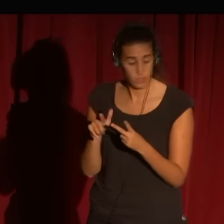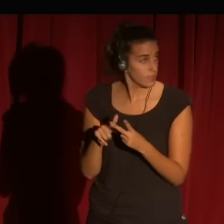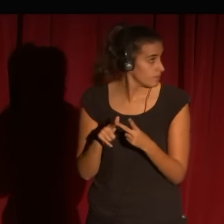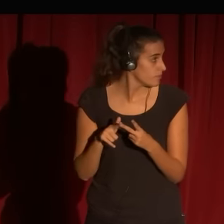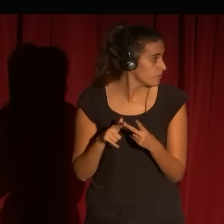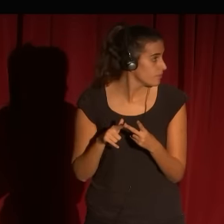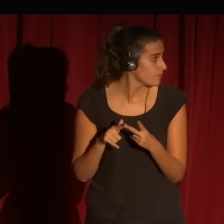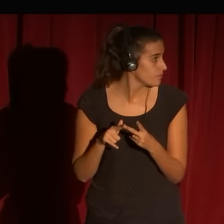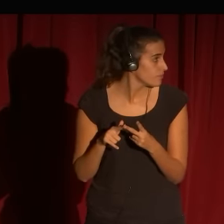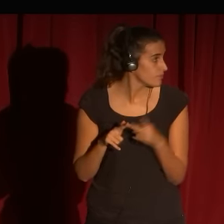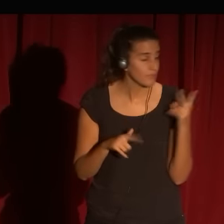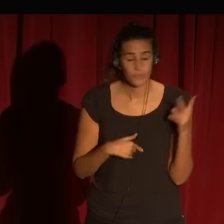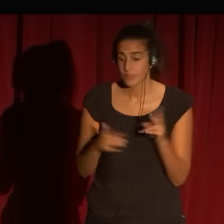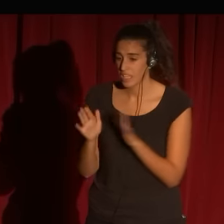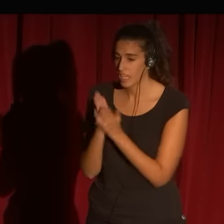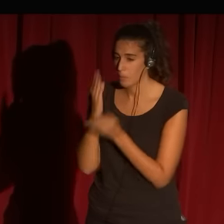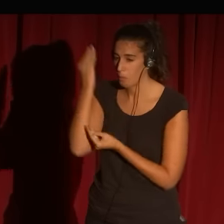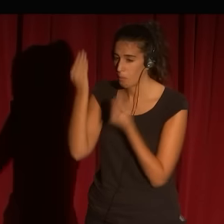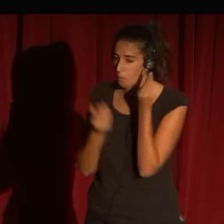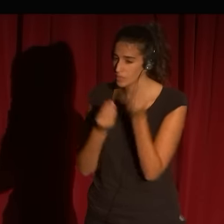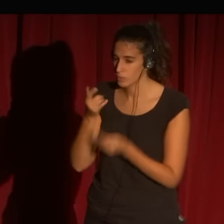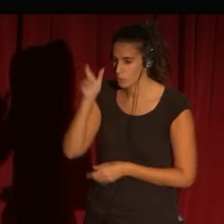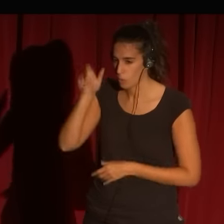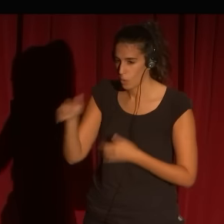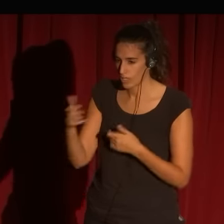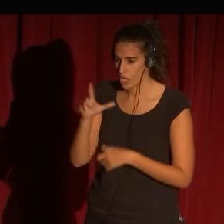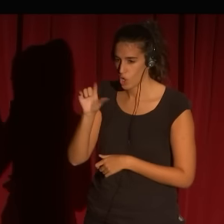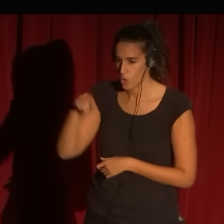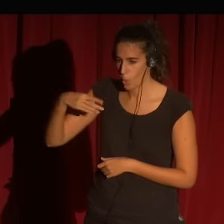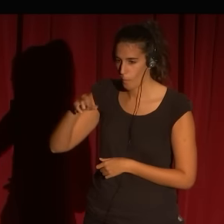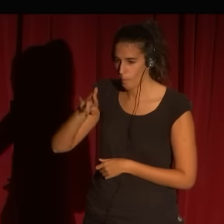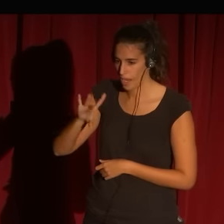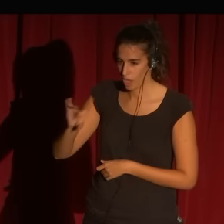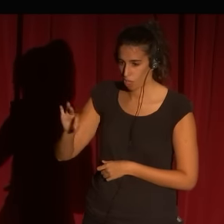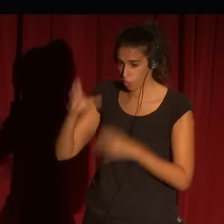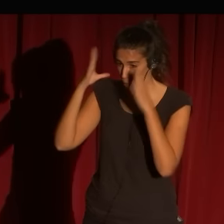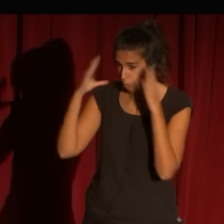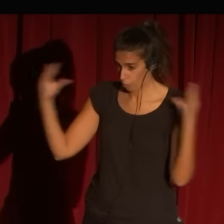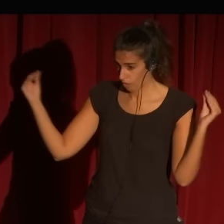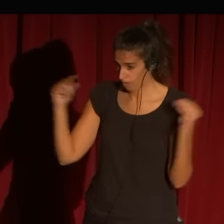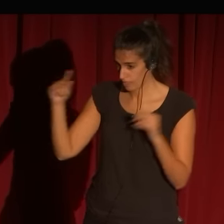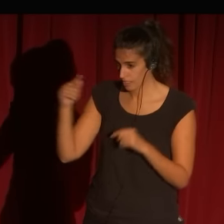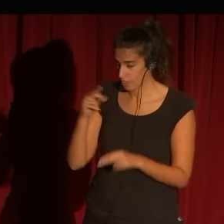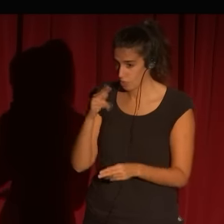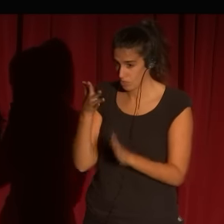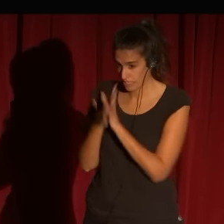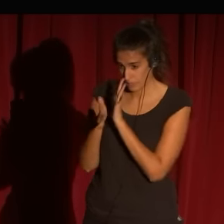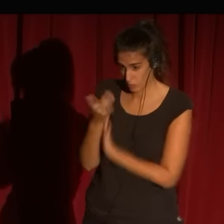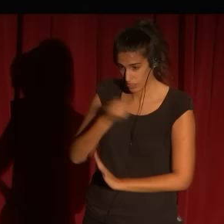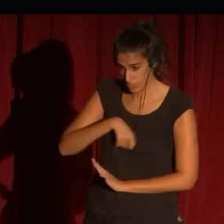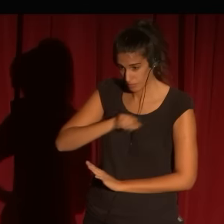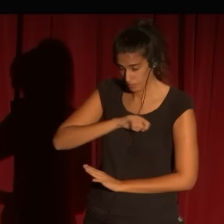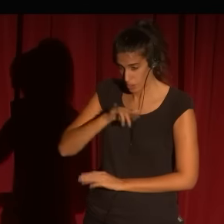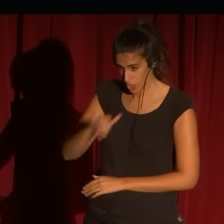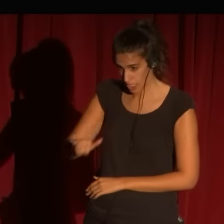un libro que se cree hecho por un artista Lombardo que aparece en una colección holandesa que tiene inscripciones en español y que se conoce como